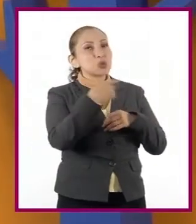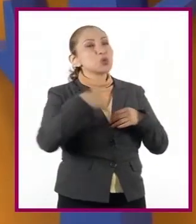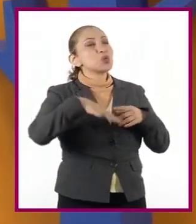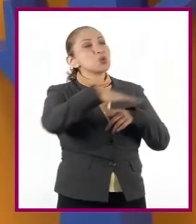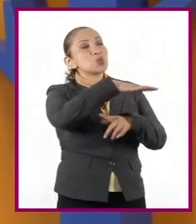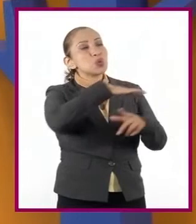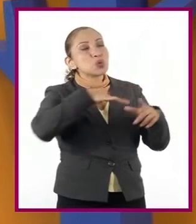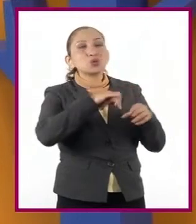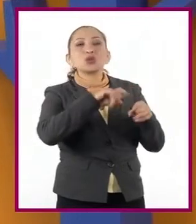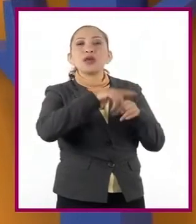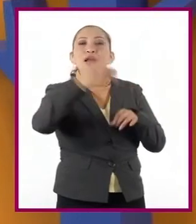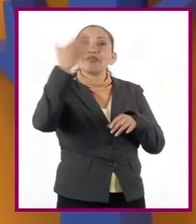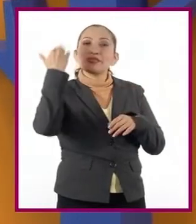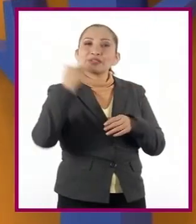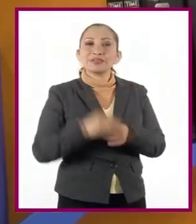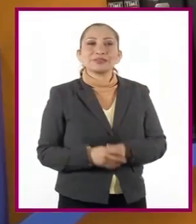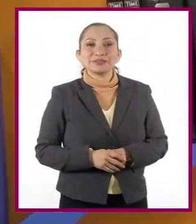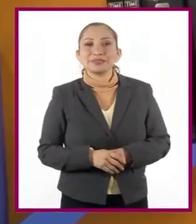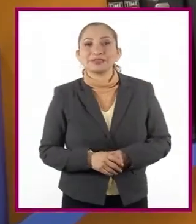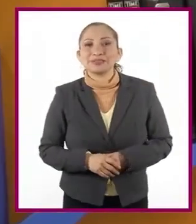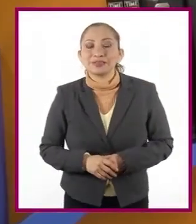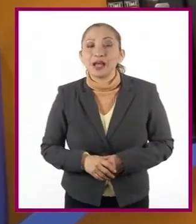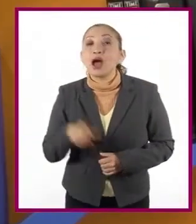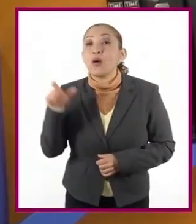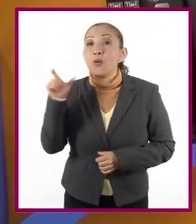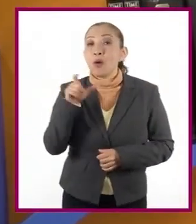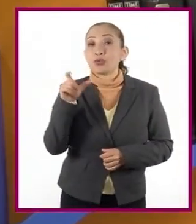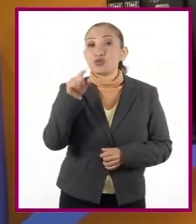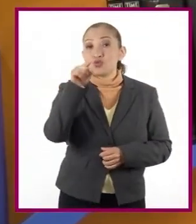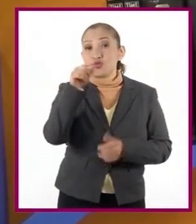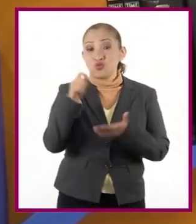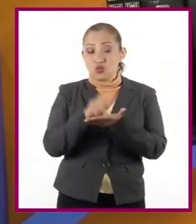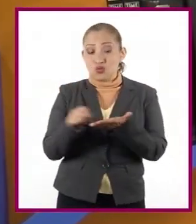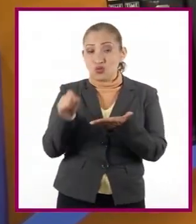aspectos de la sociedad. Al